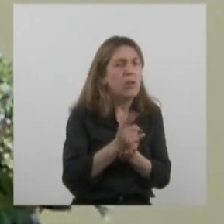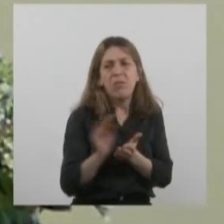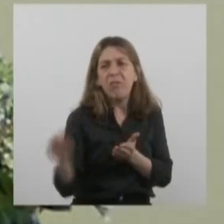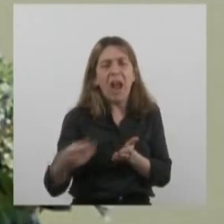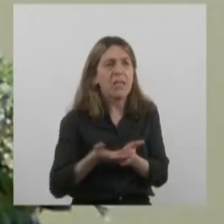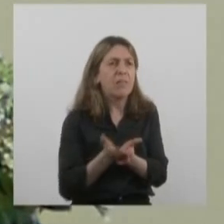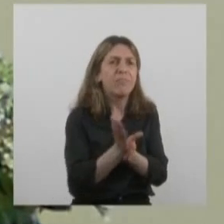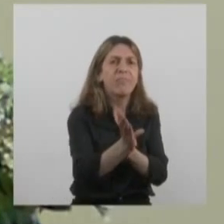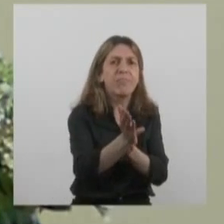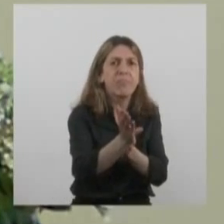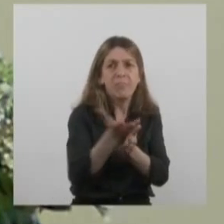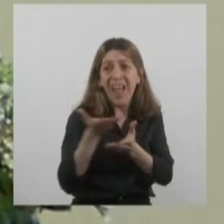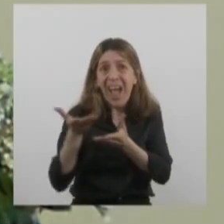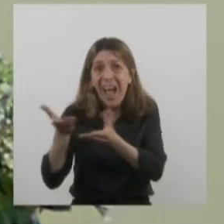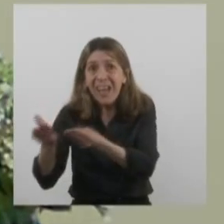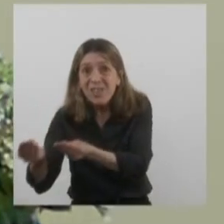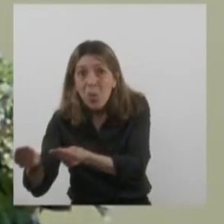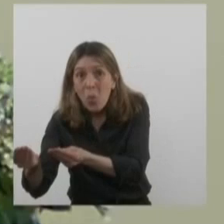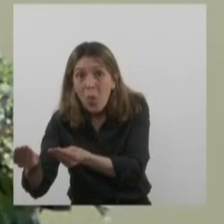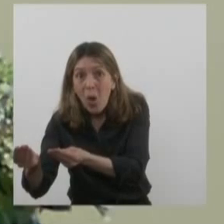caído no debiera levantarse.